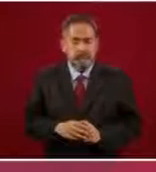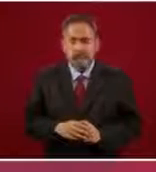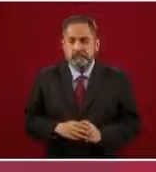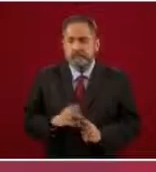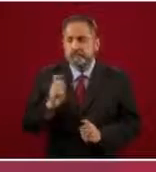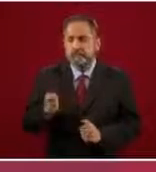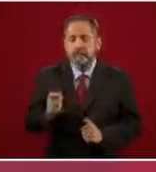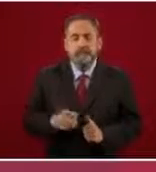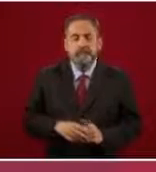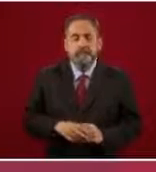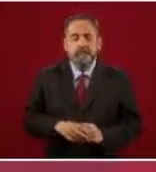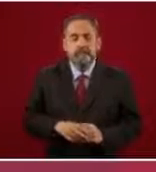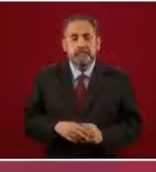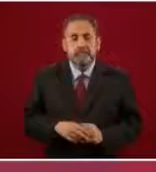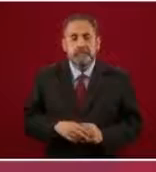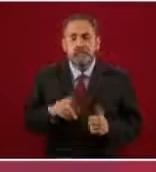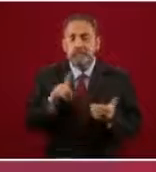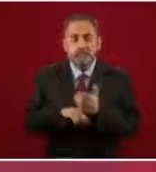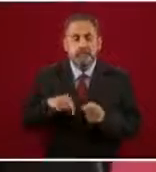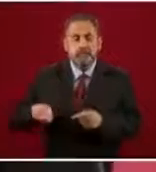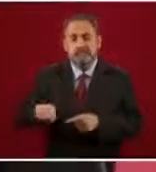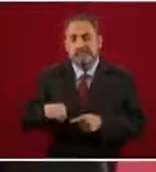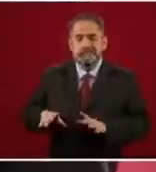hay intereses